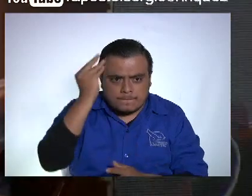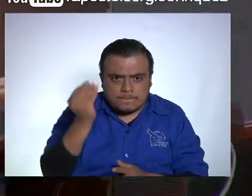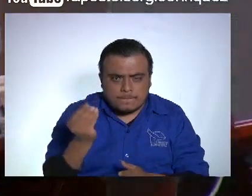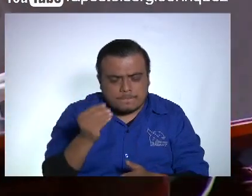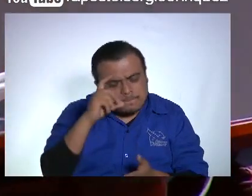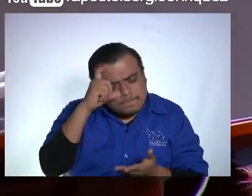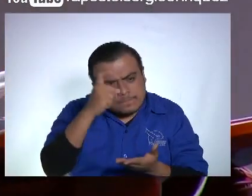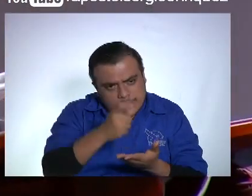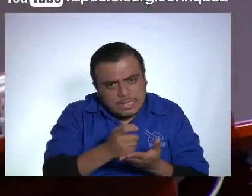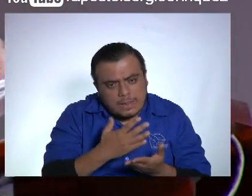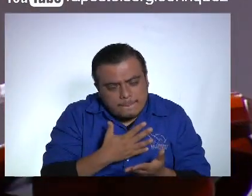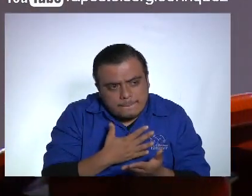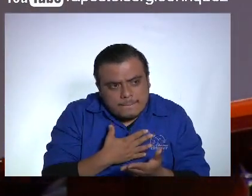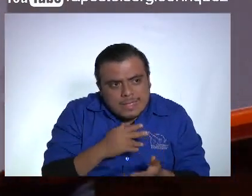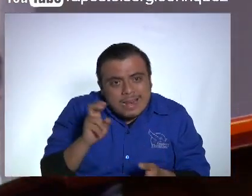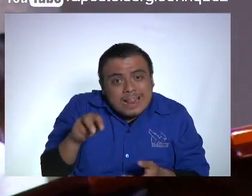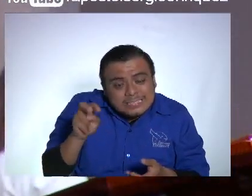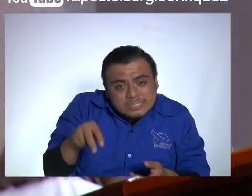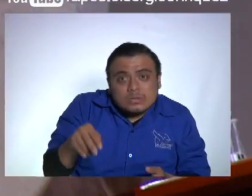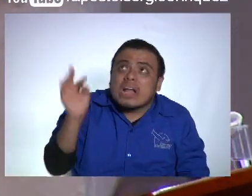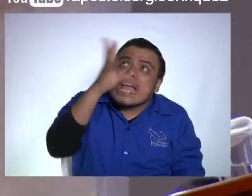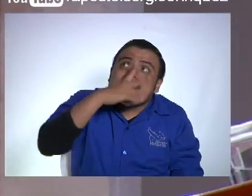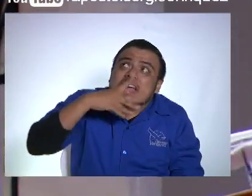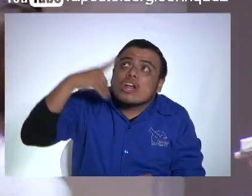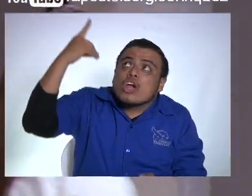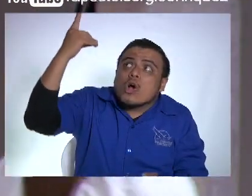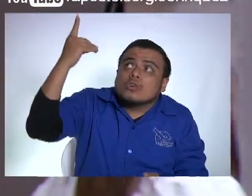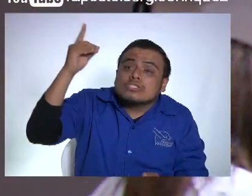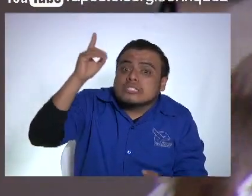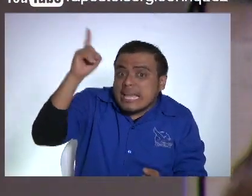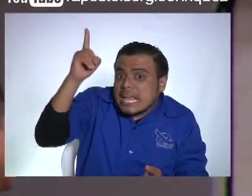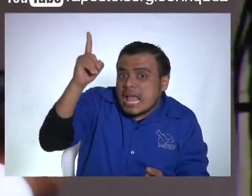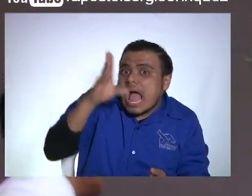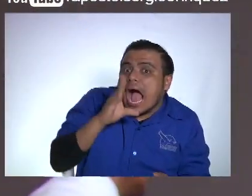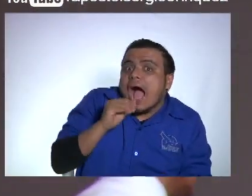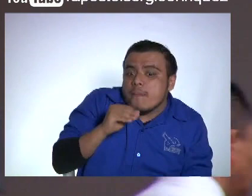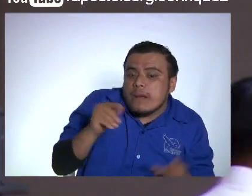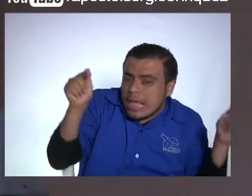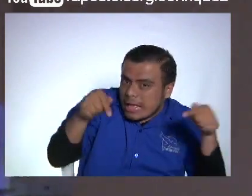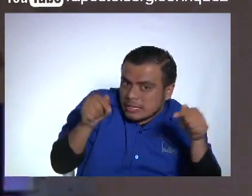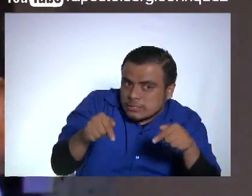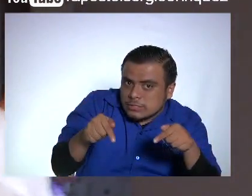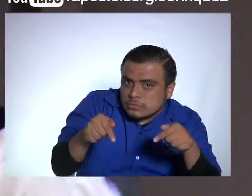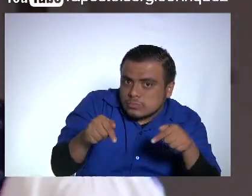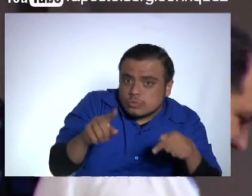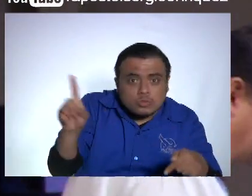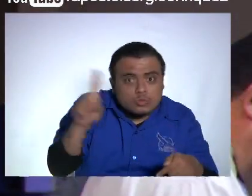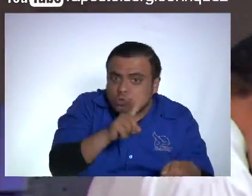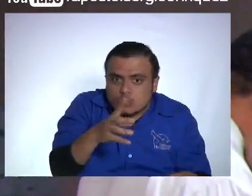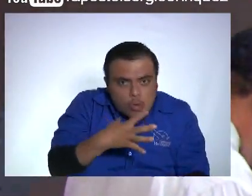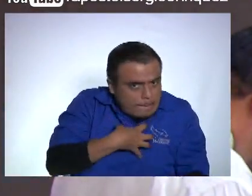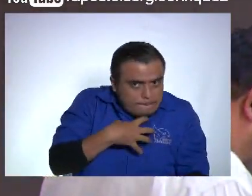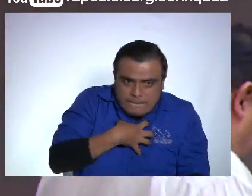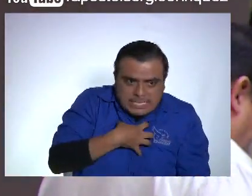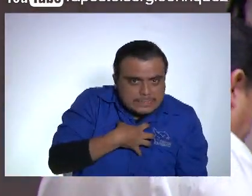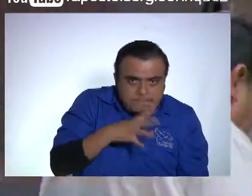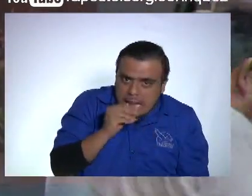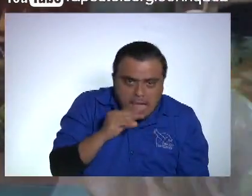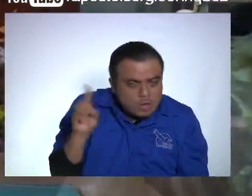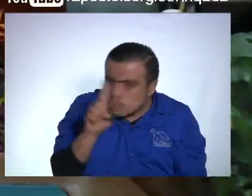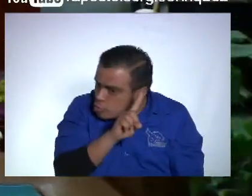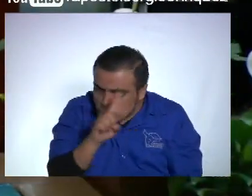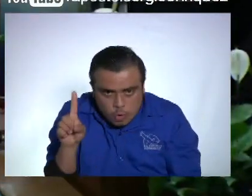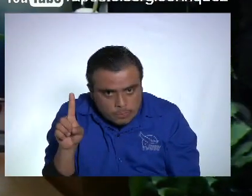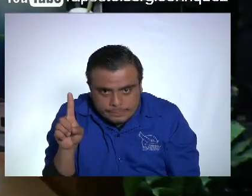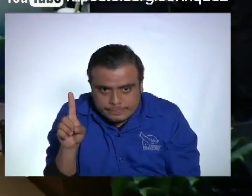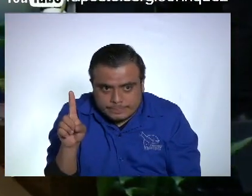que necesito que Dios sea el que hable en esta noche. No una palabra de humano ni mi pensamiento humano,